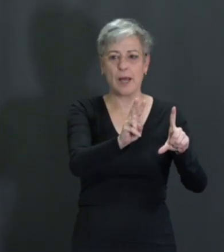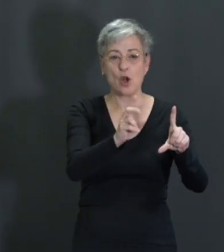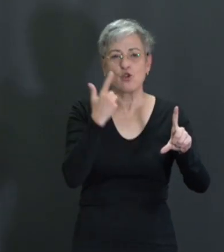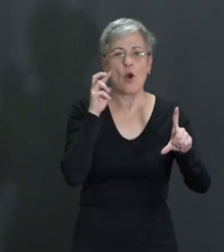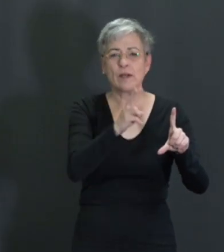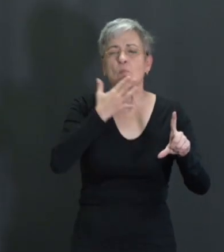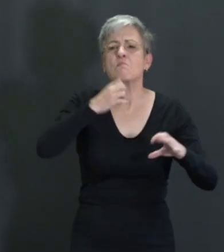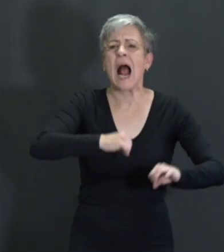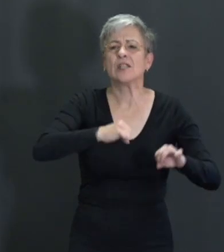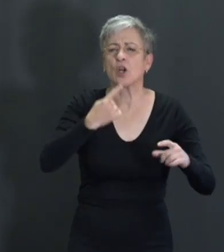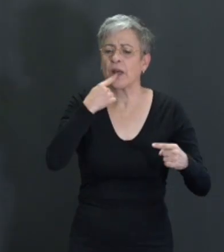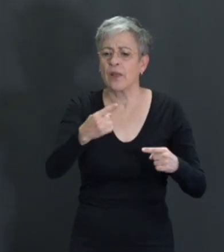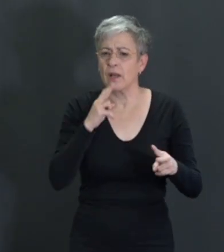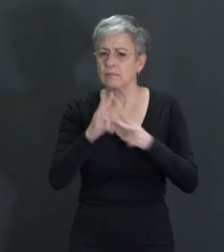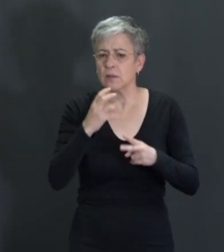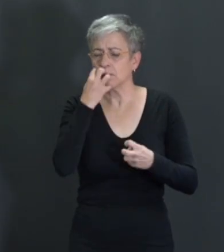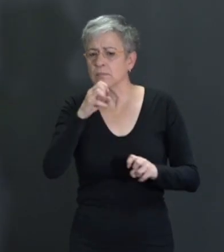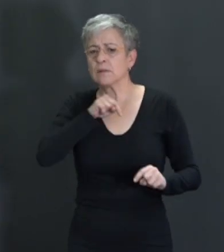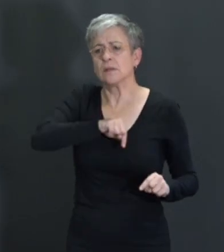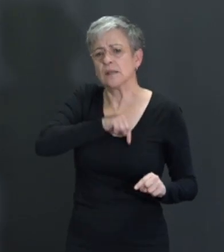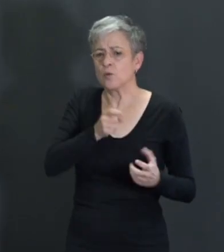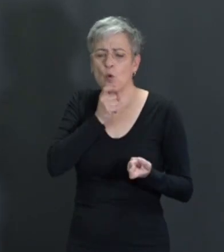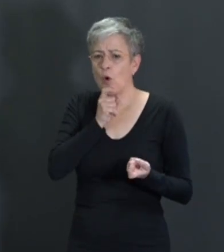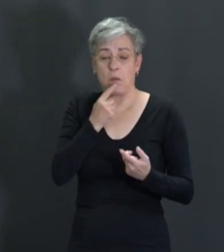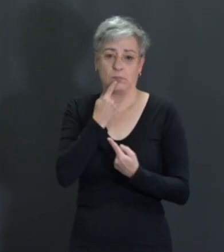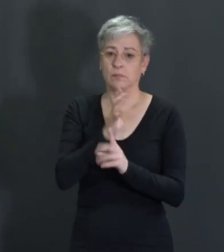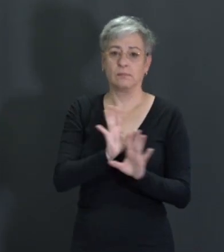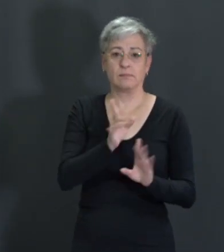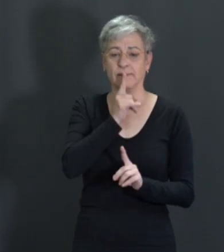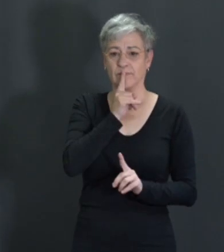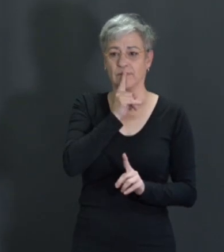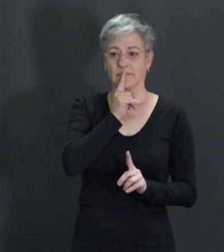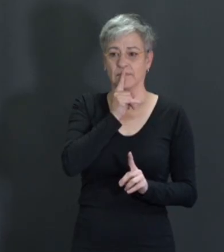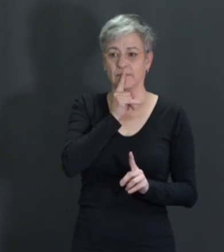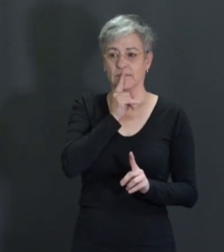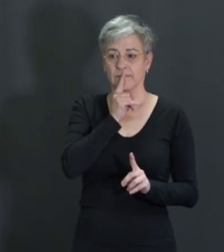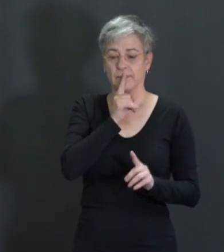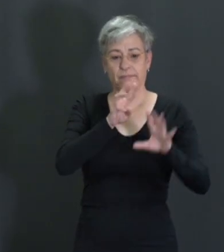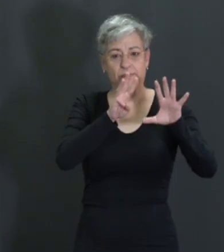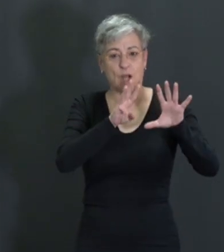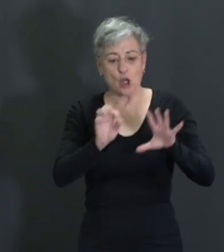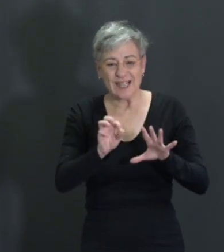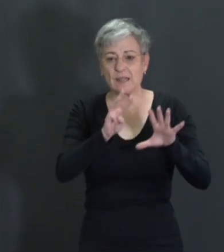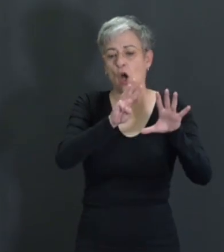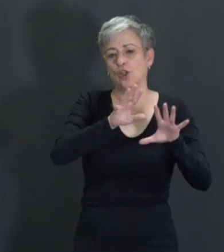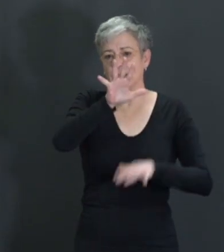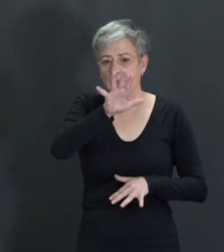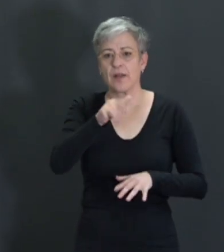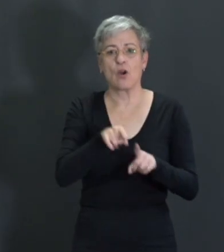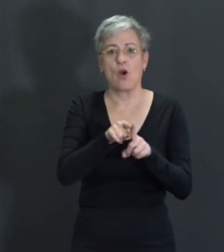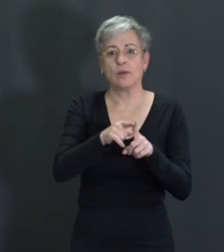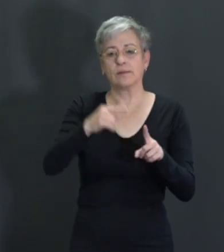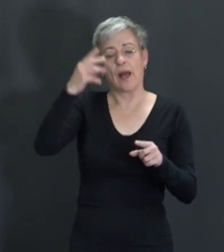que pudiera decir algo de cómo se ha sentido, ¿no? Cuando una persona que tenga 80, 85, no todas tienen una